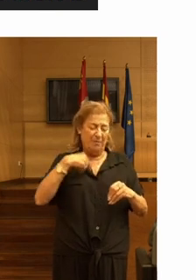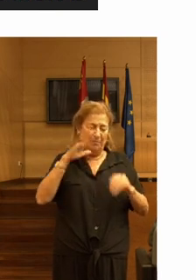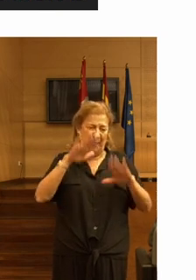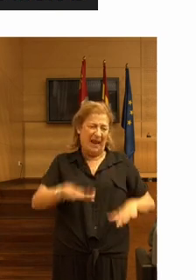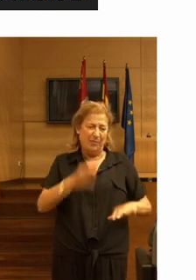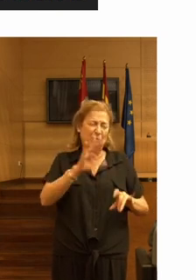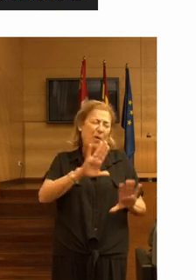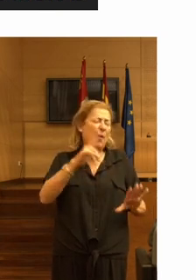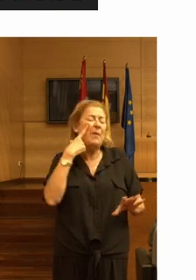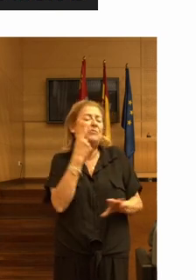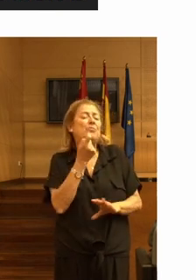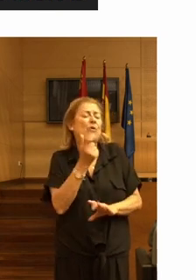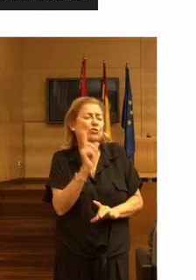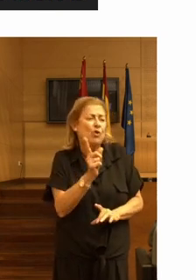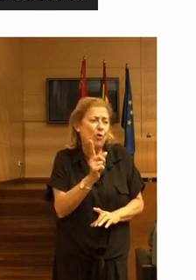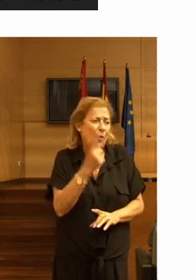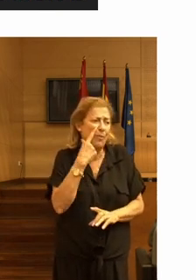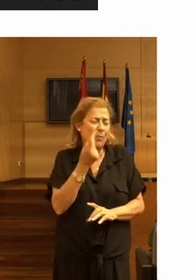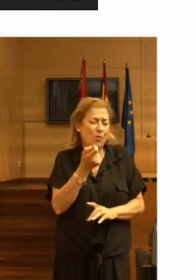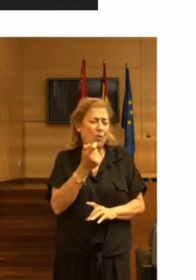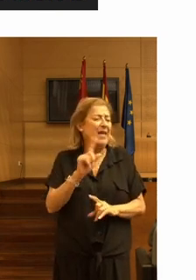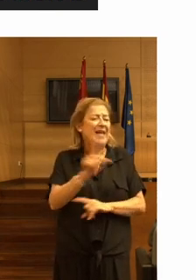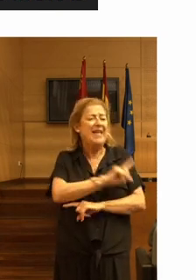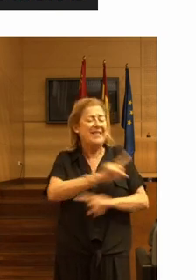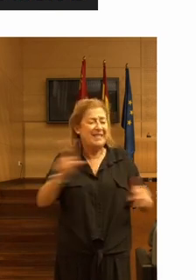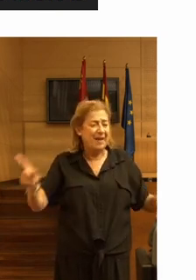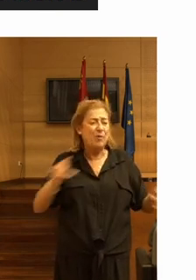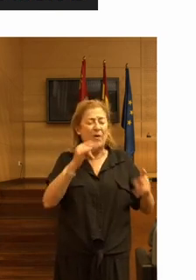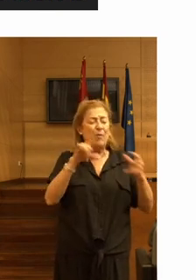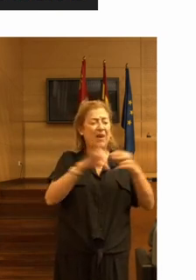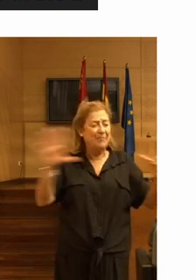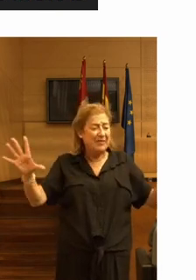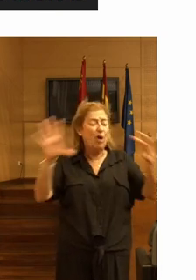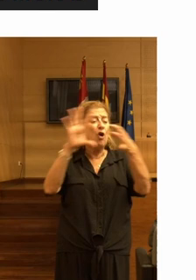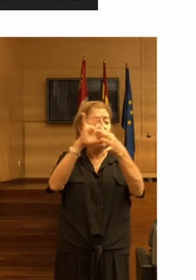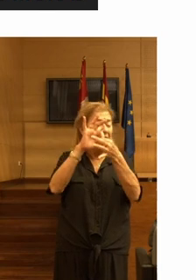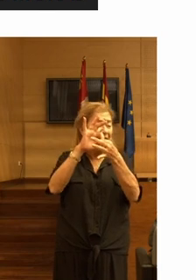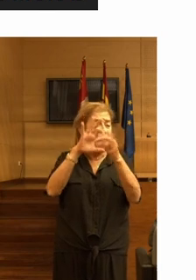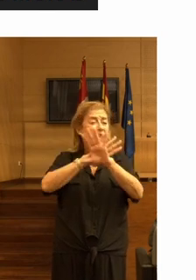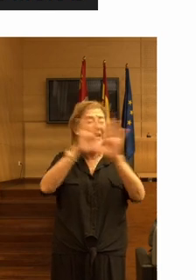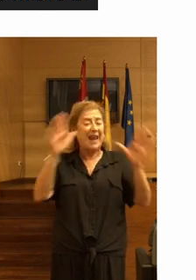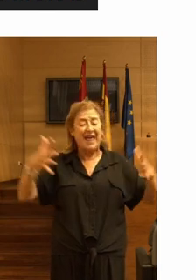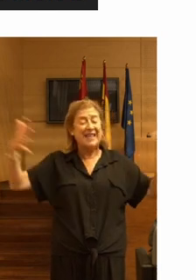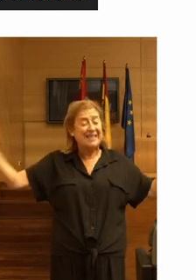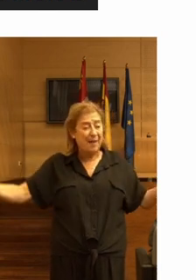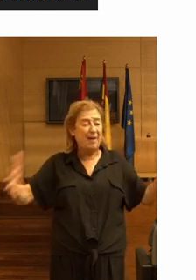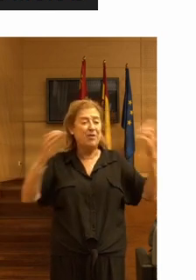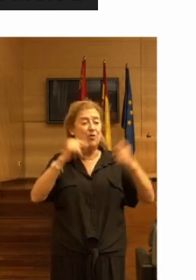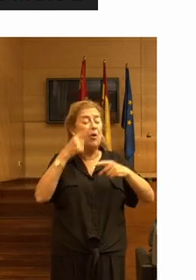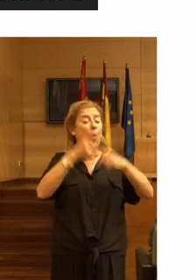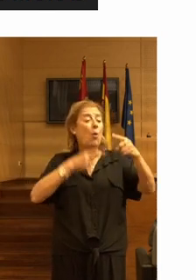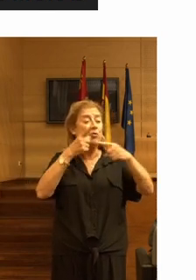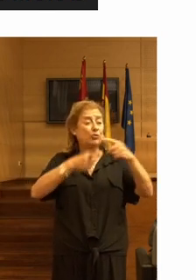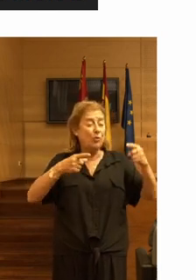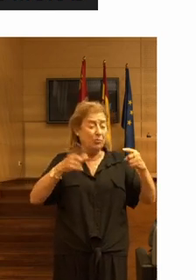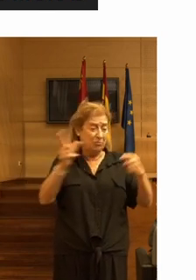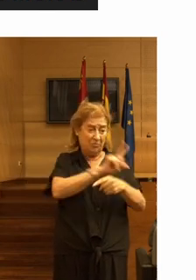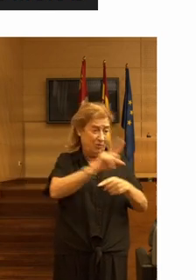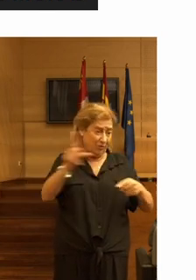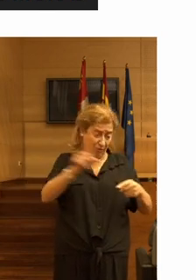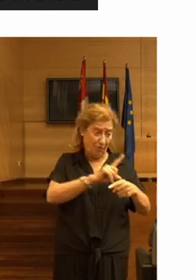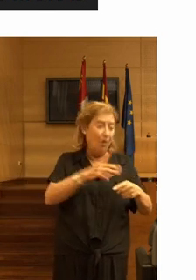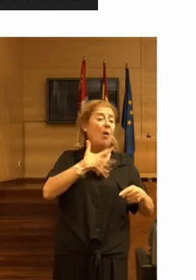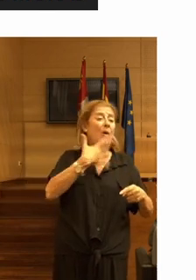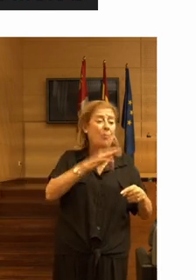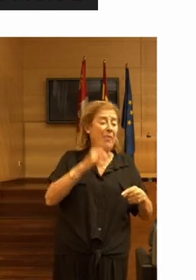para que veáis un poco que tampoco hay una clara correlación entre tamaño y prevalencia de uso, frente a lo que